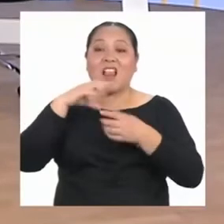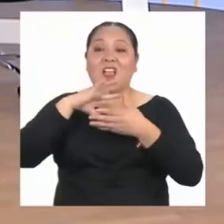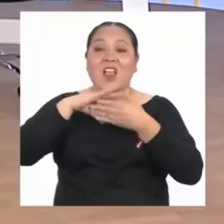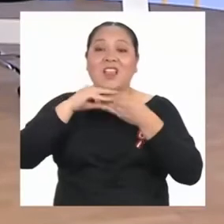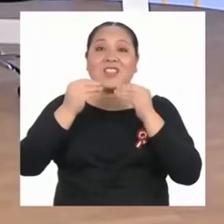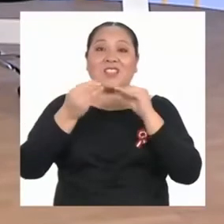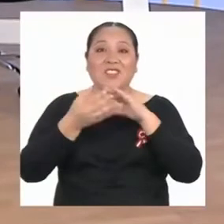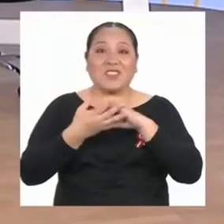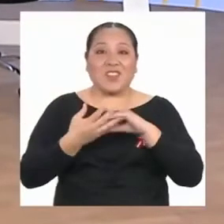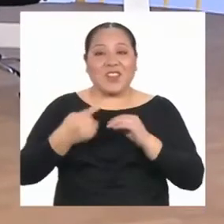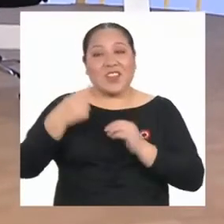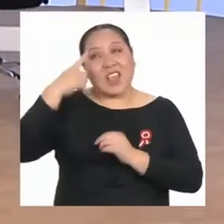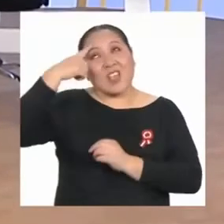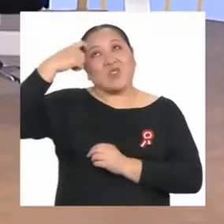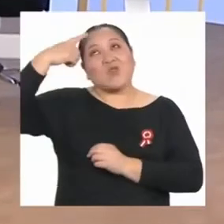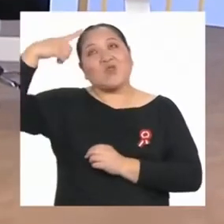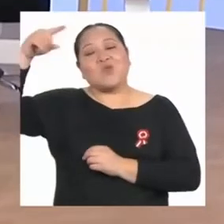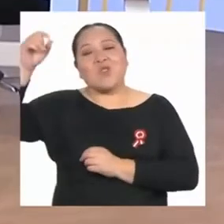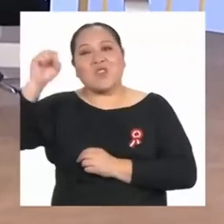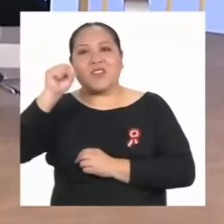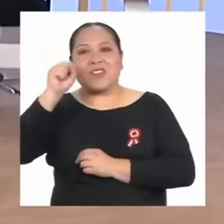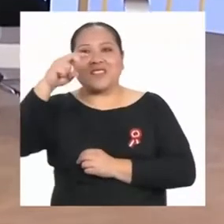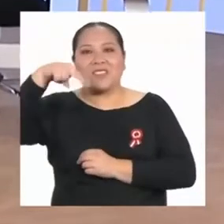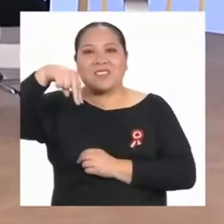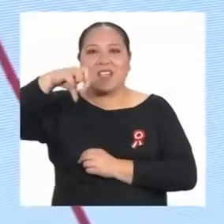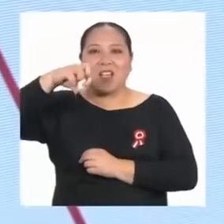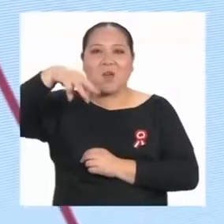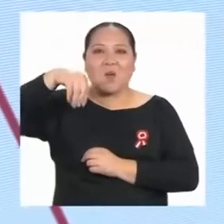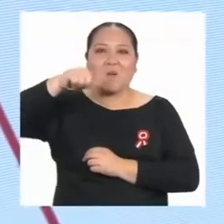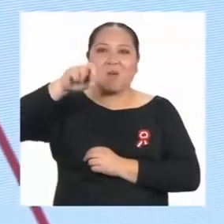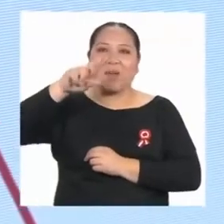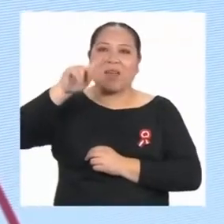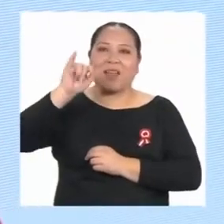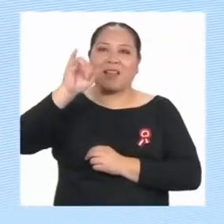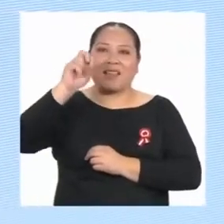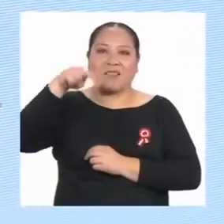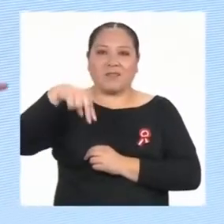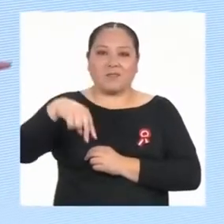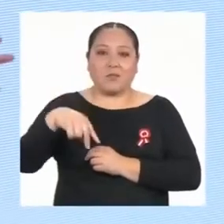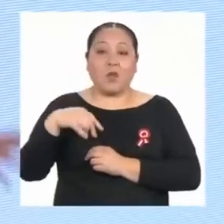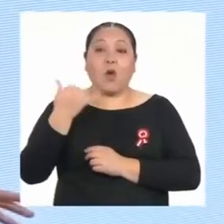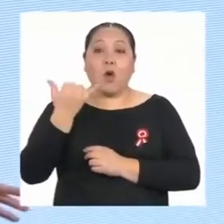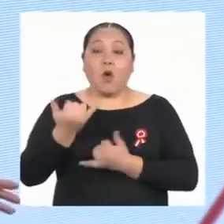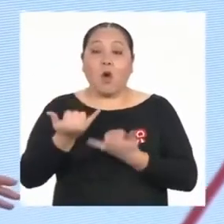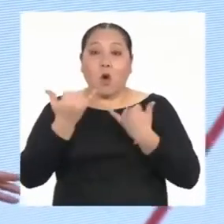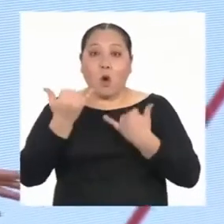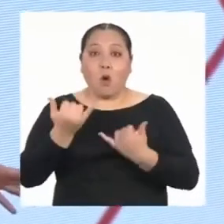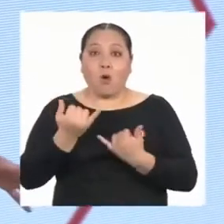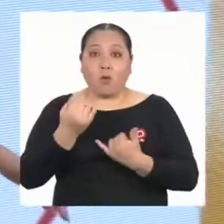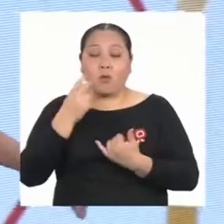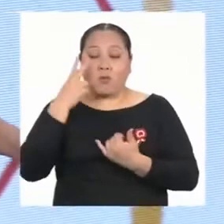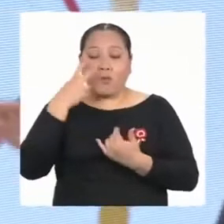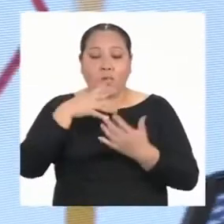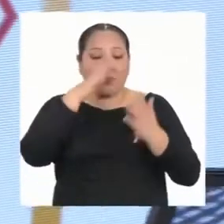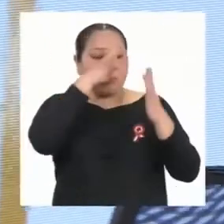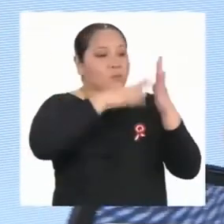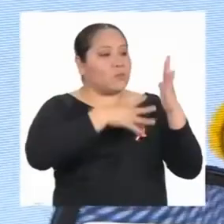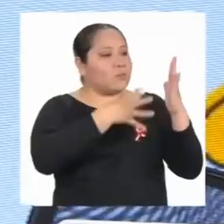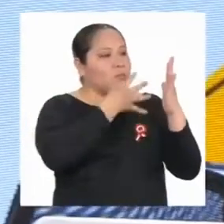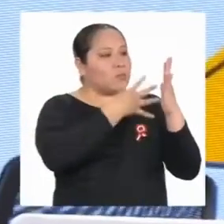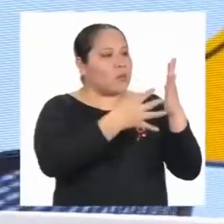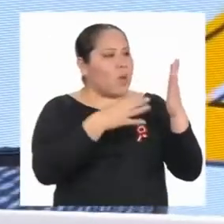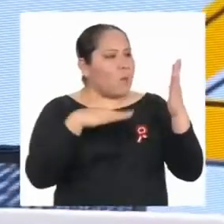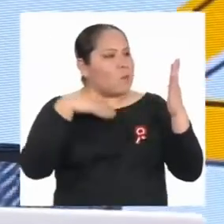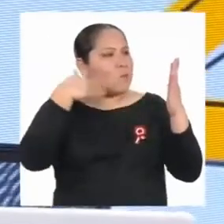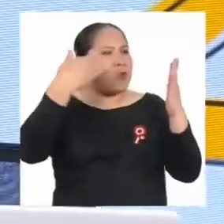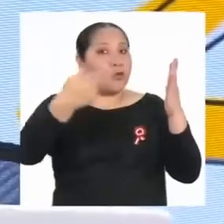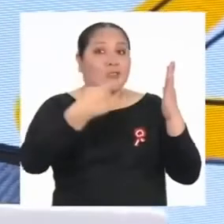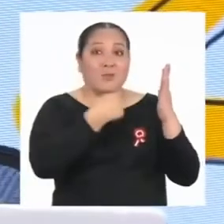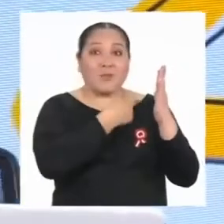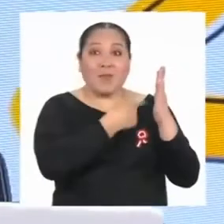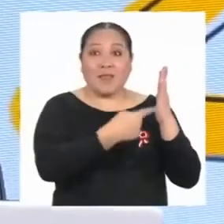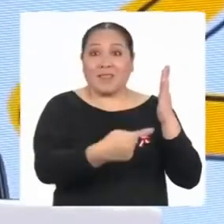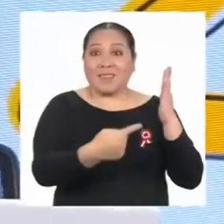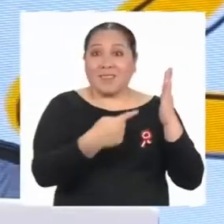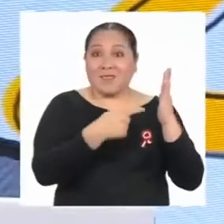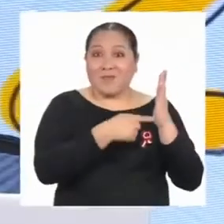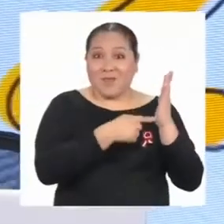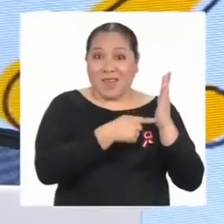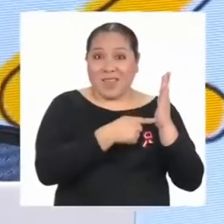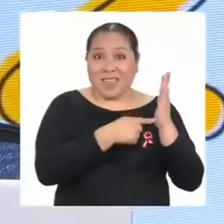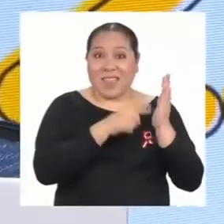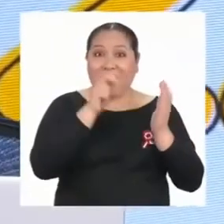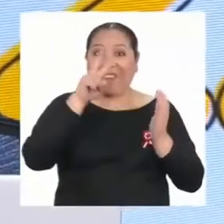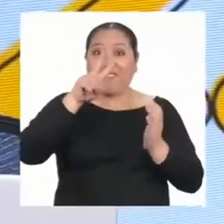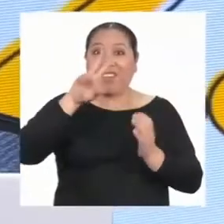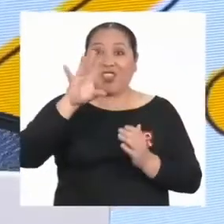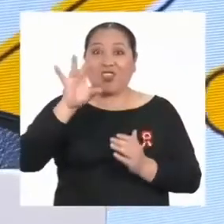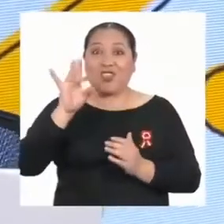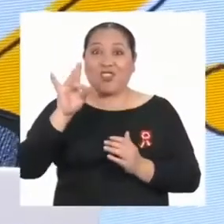Hoy vi mi calendario y me di cuenta de que la próxima semana es 28 de julio y celebramos un año más de vida independiente